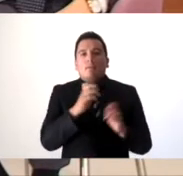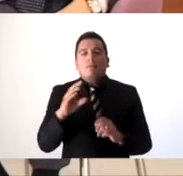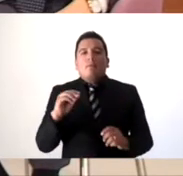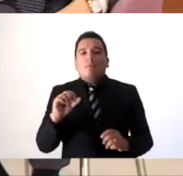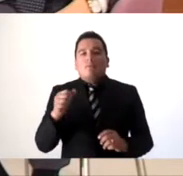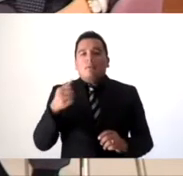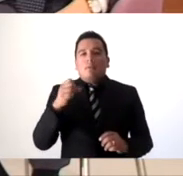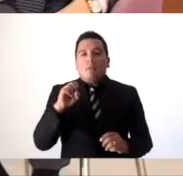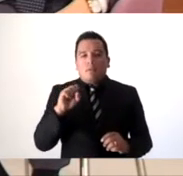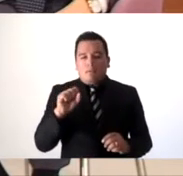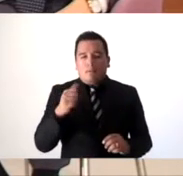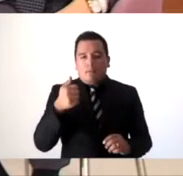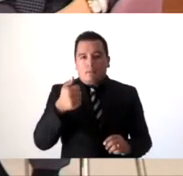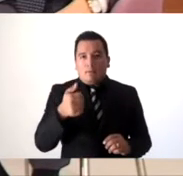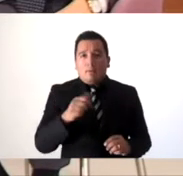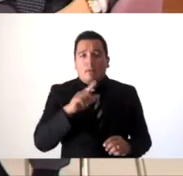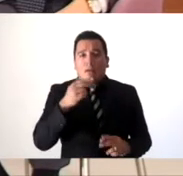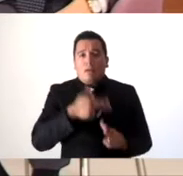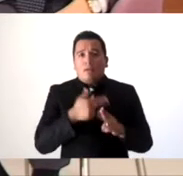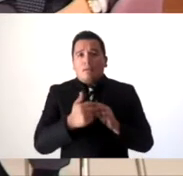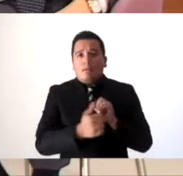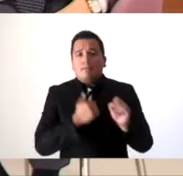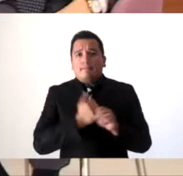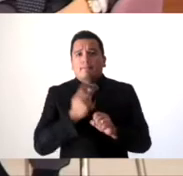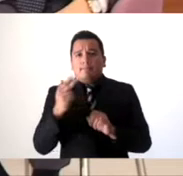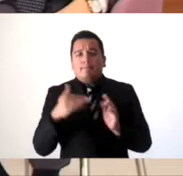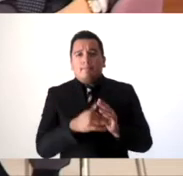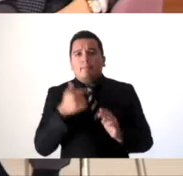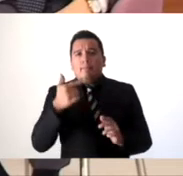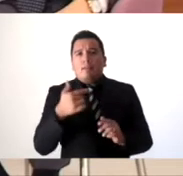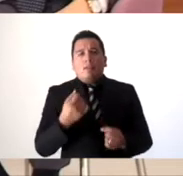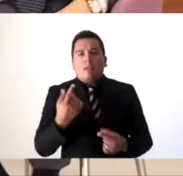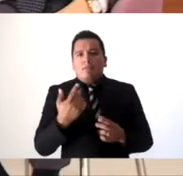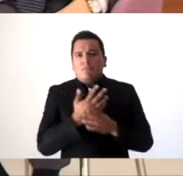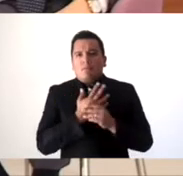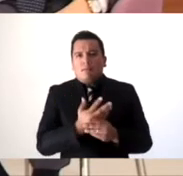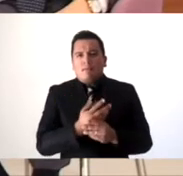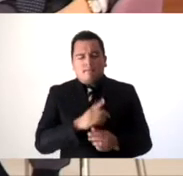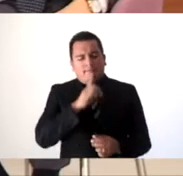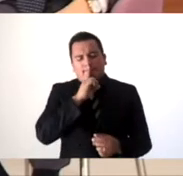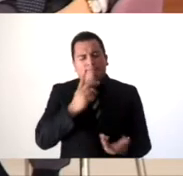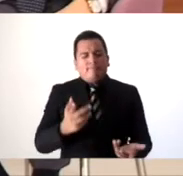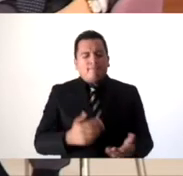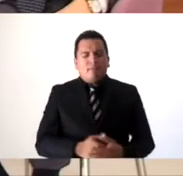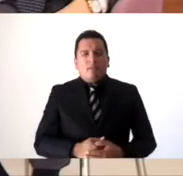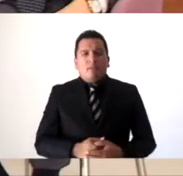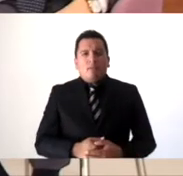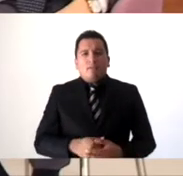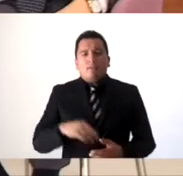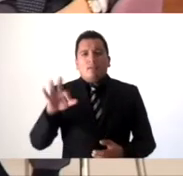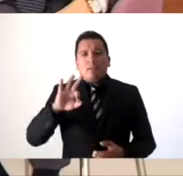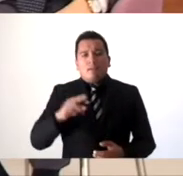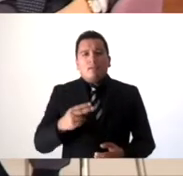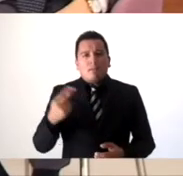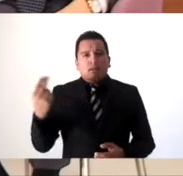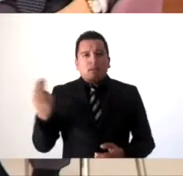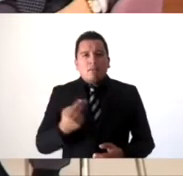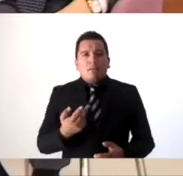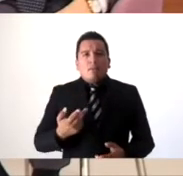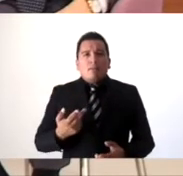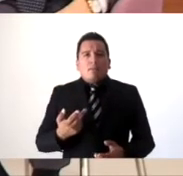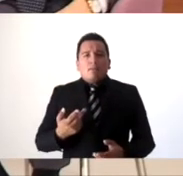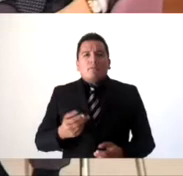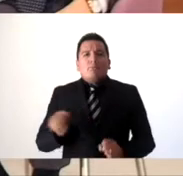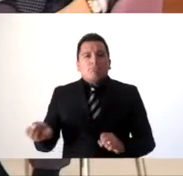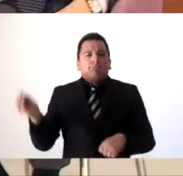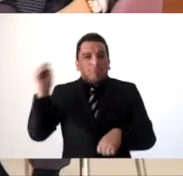de 1996, llegamos a un momento en 2007 en donde algunos dijeron, no, a ver, tal